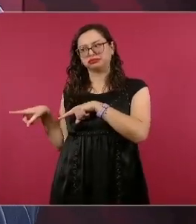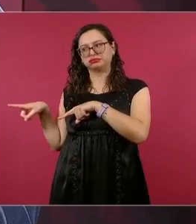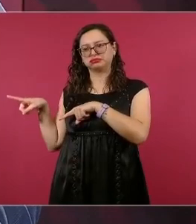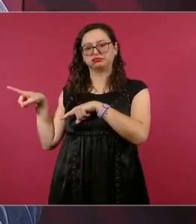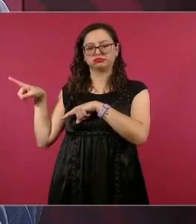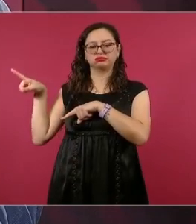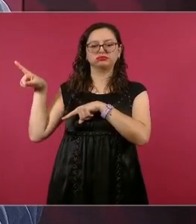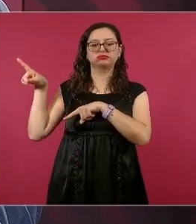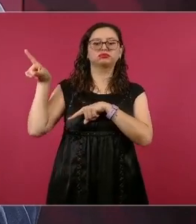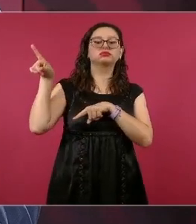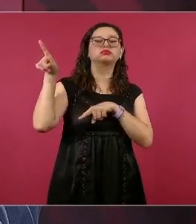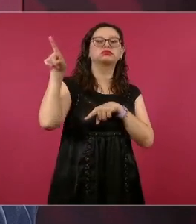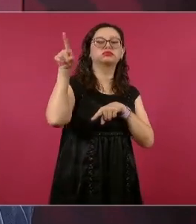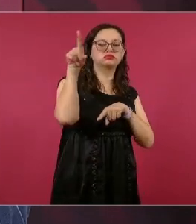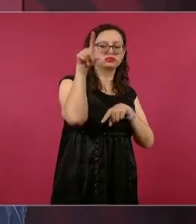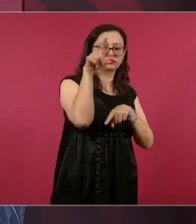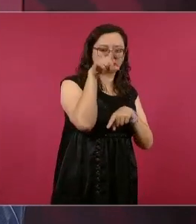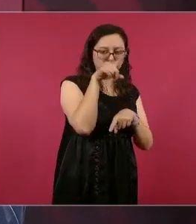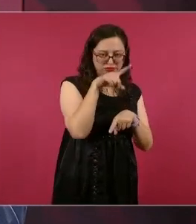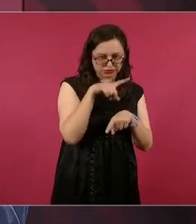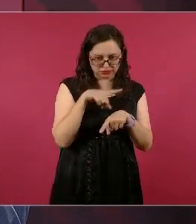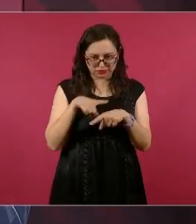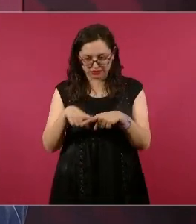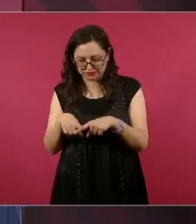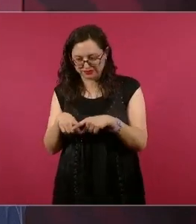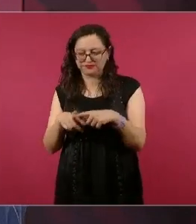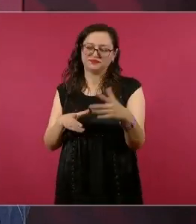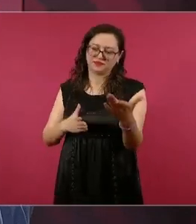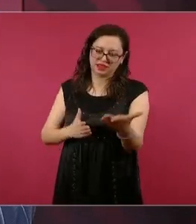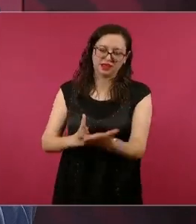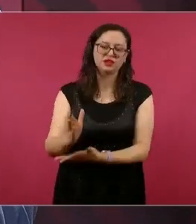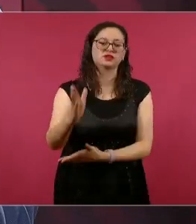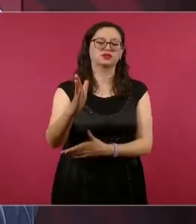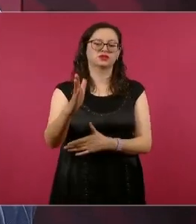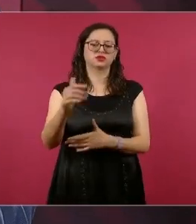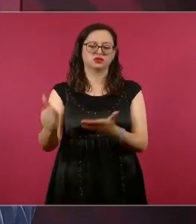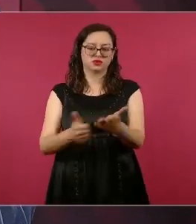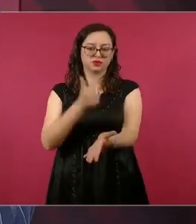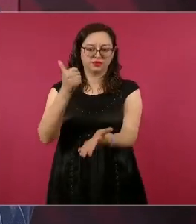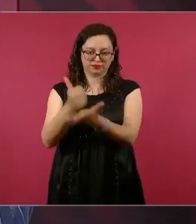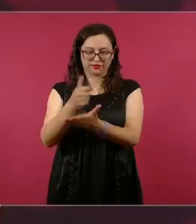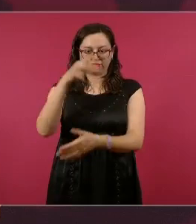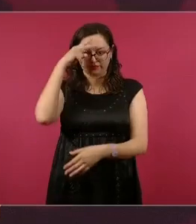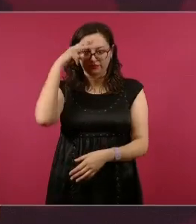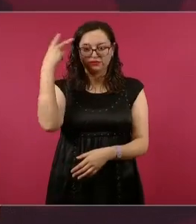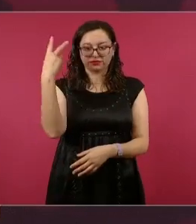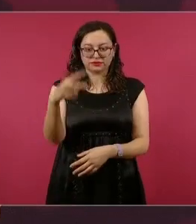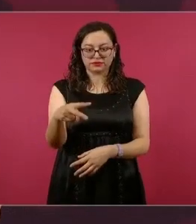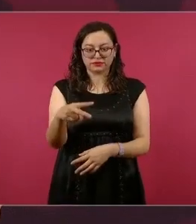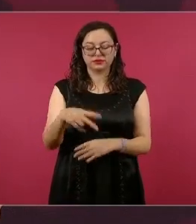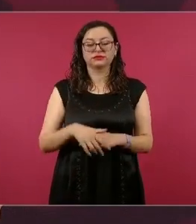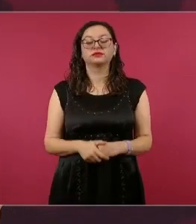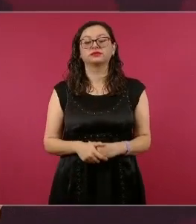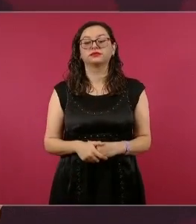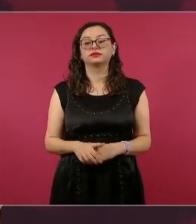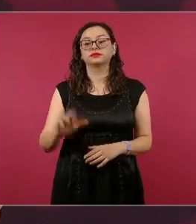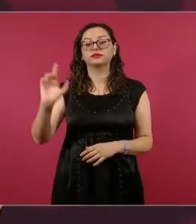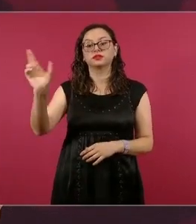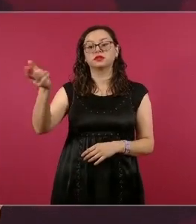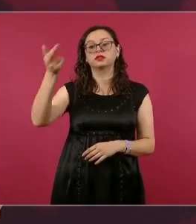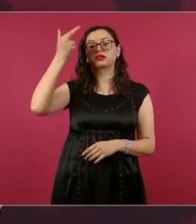caminábamos 25, 30. Una vez me acuerdo de Santa Rita a